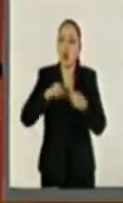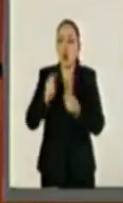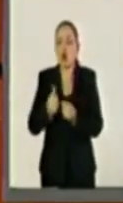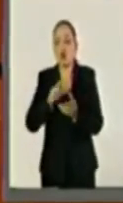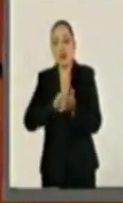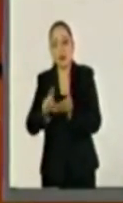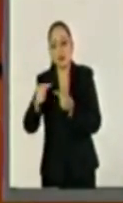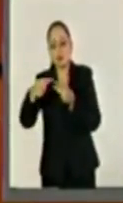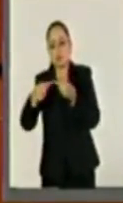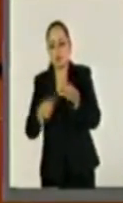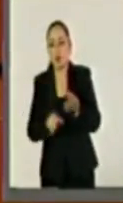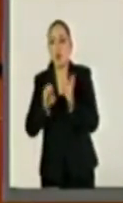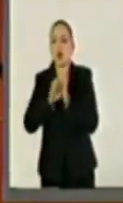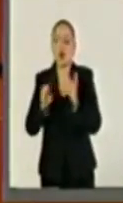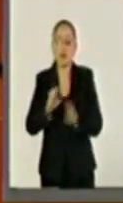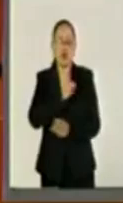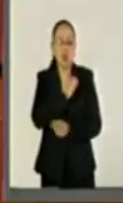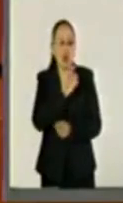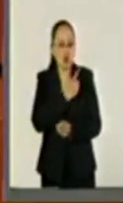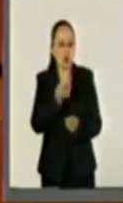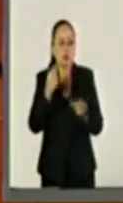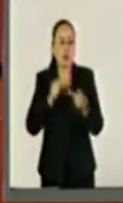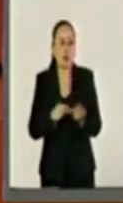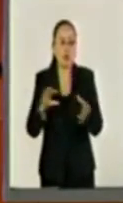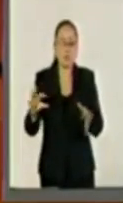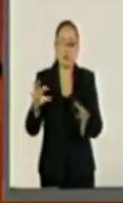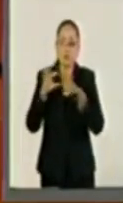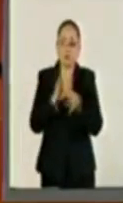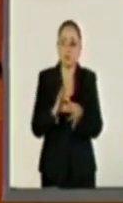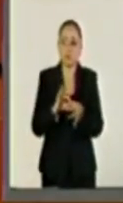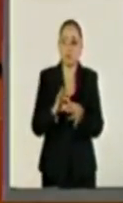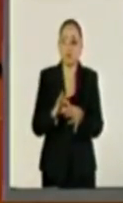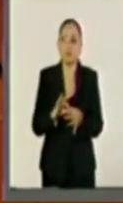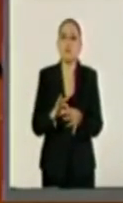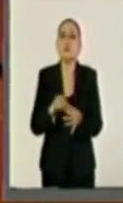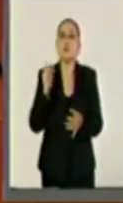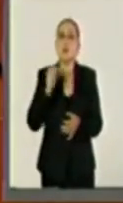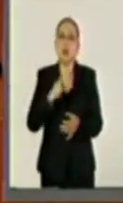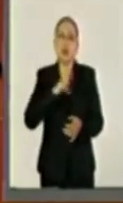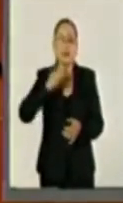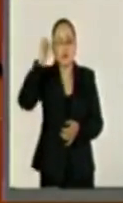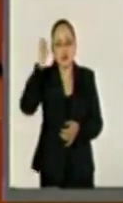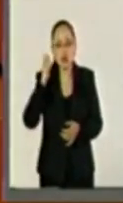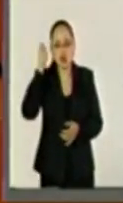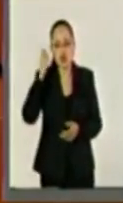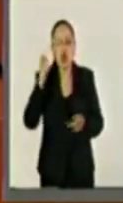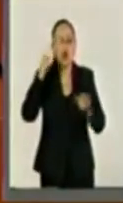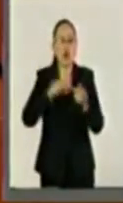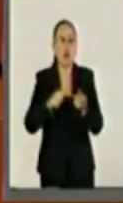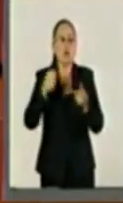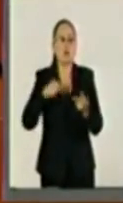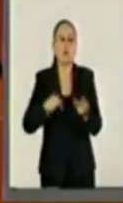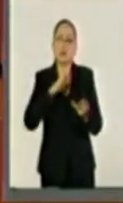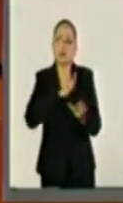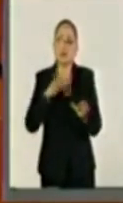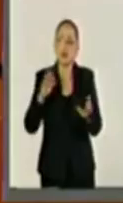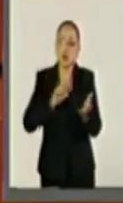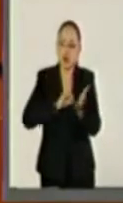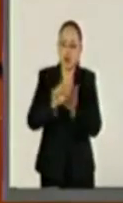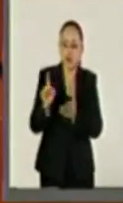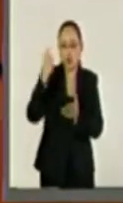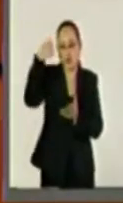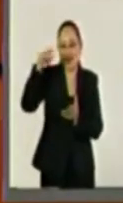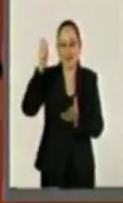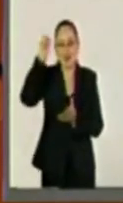derechos, como la salud, a través de los regímenes de prevención y seguridad social, que incluyen derechos de